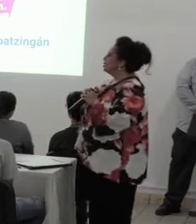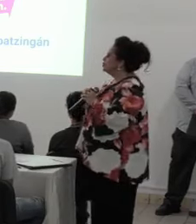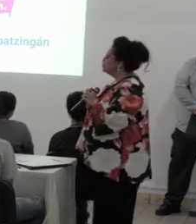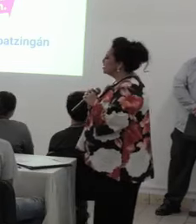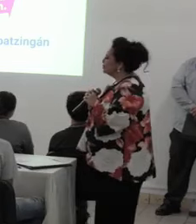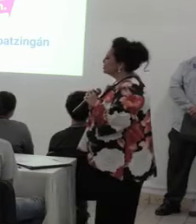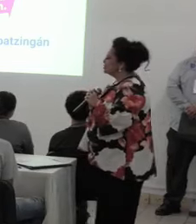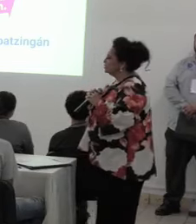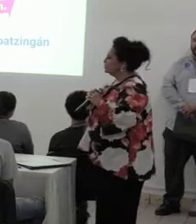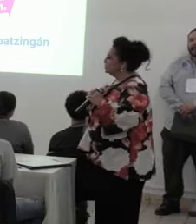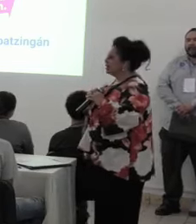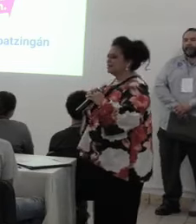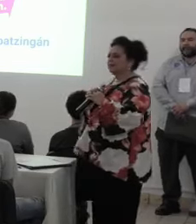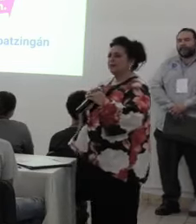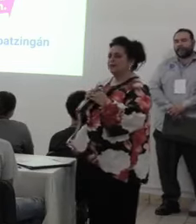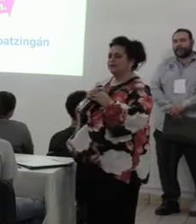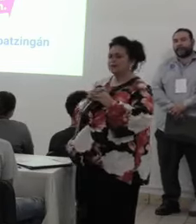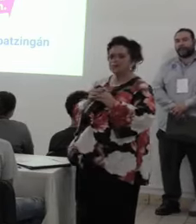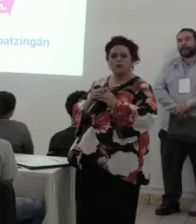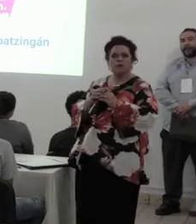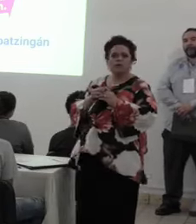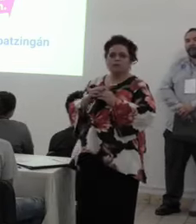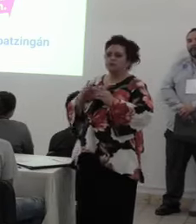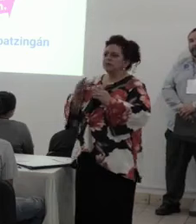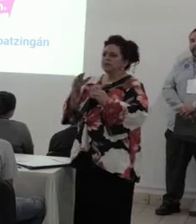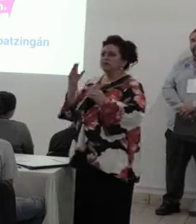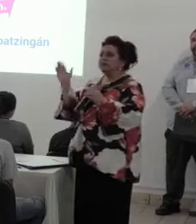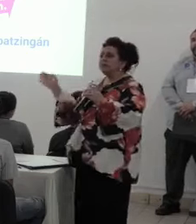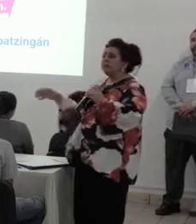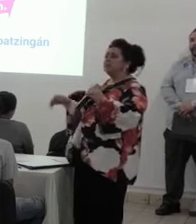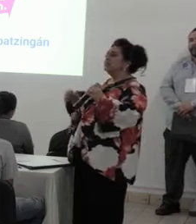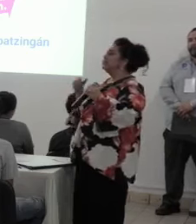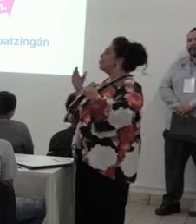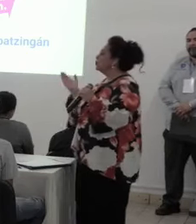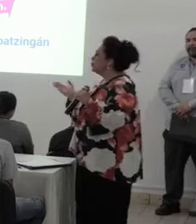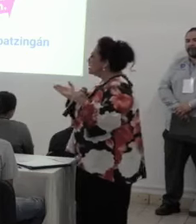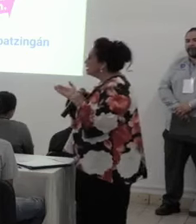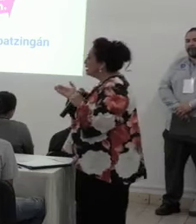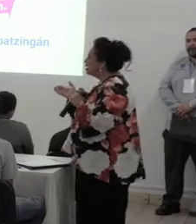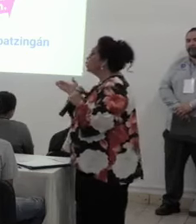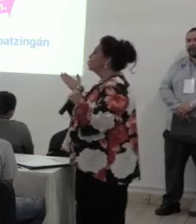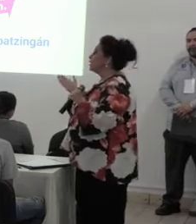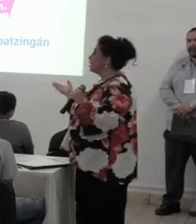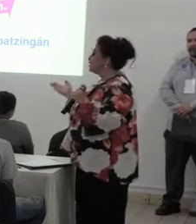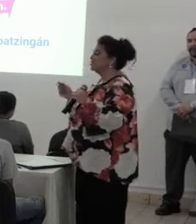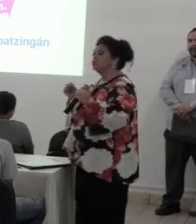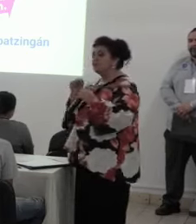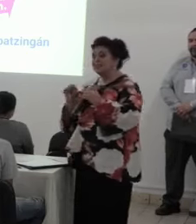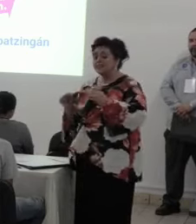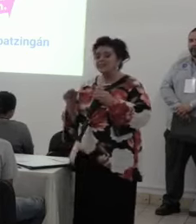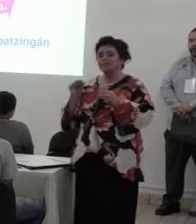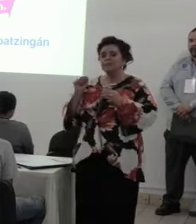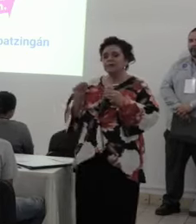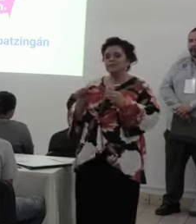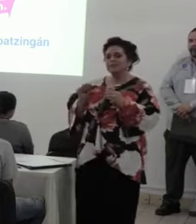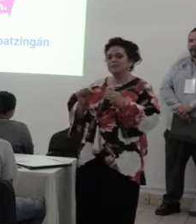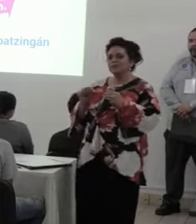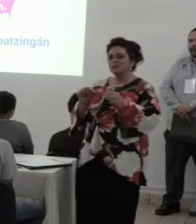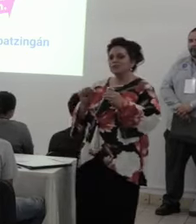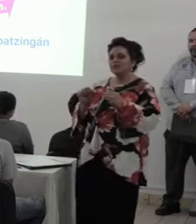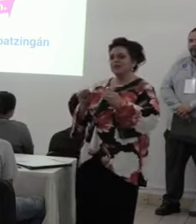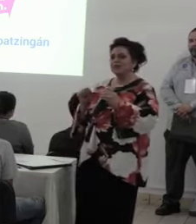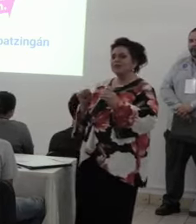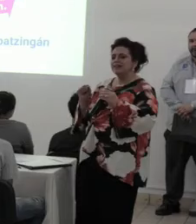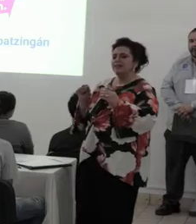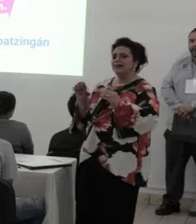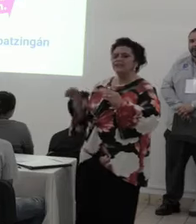Así podremos ir avanzando hacia países como Finlandia, Noruega, Corea, que son líderes en